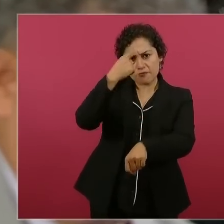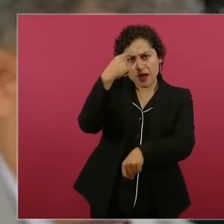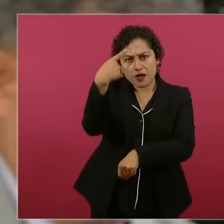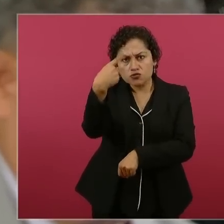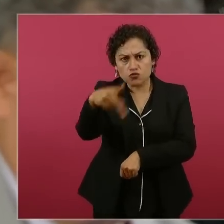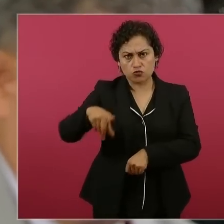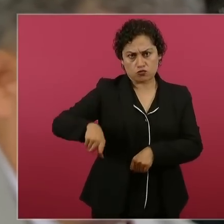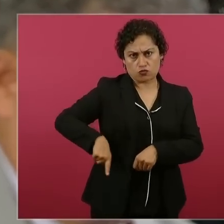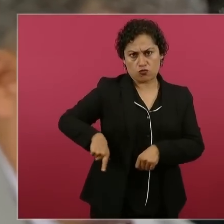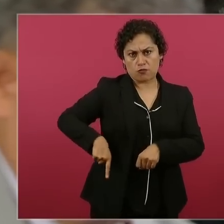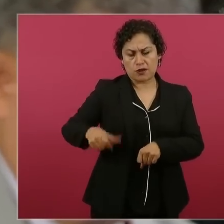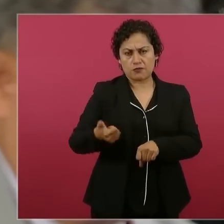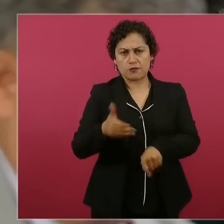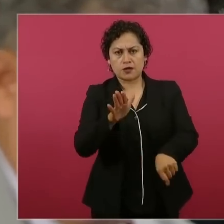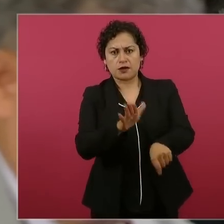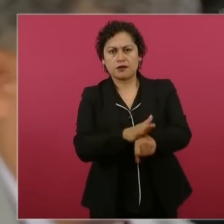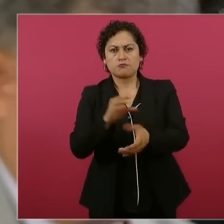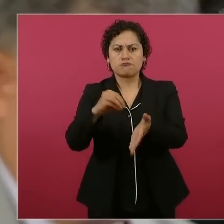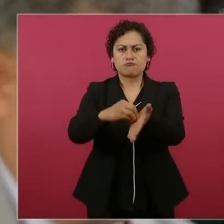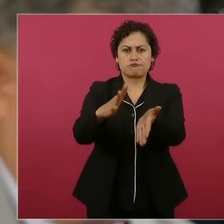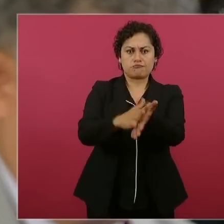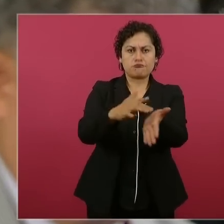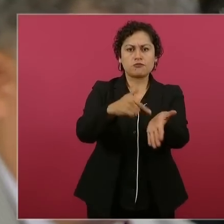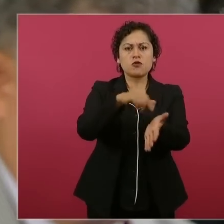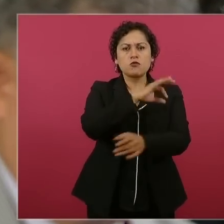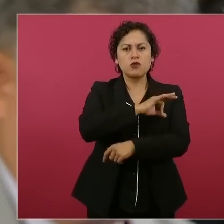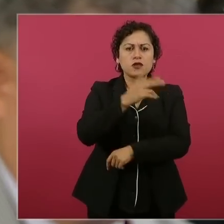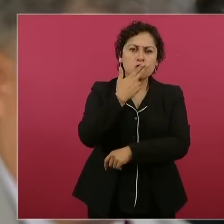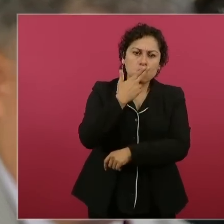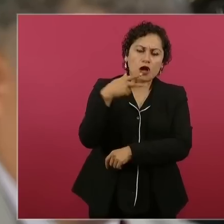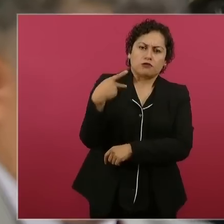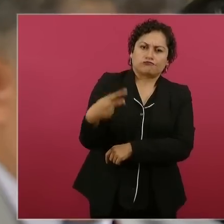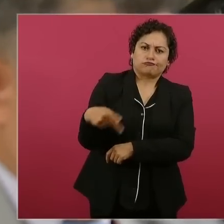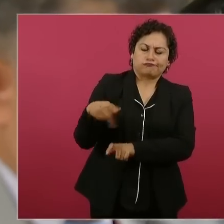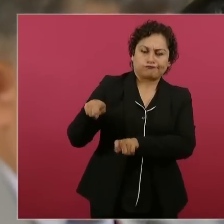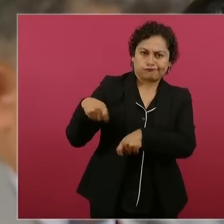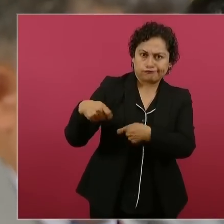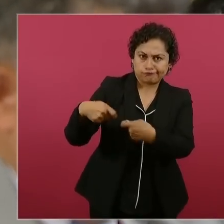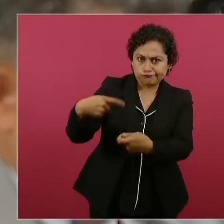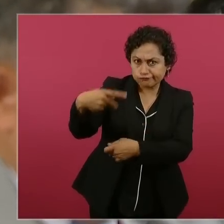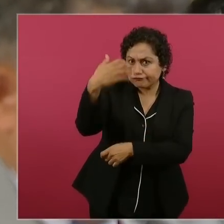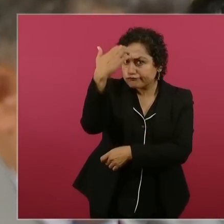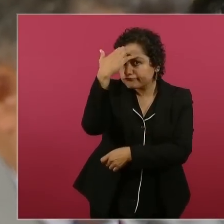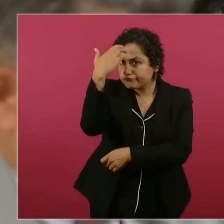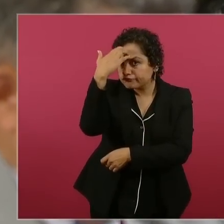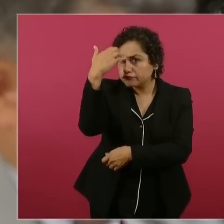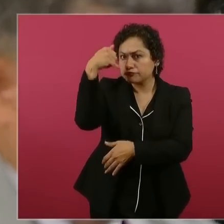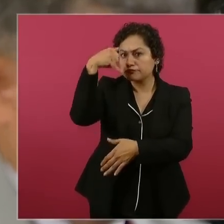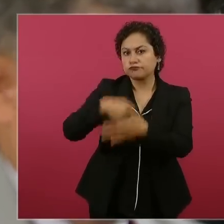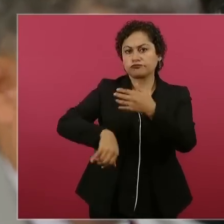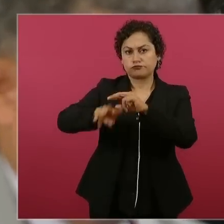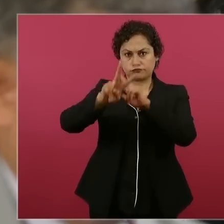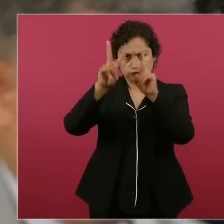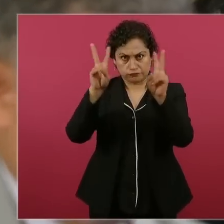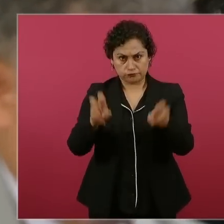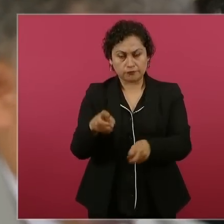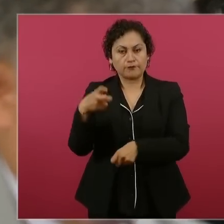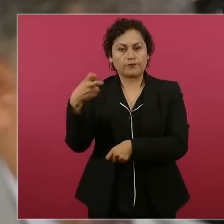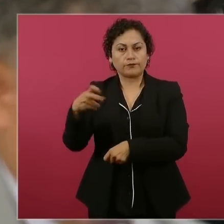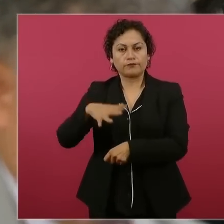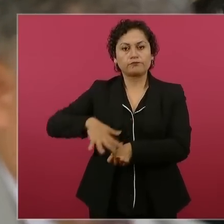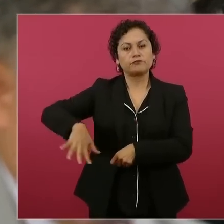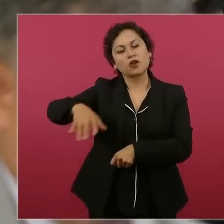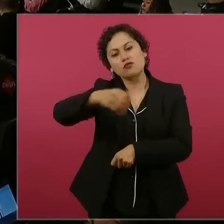como patrimonio cultural inmaterial de los pueblos originarios de México esta ceremonia